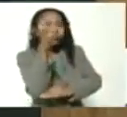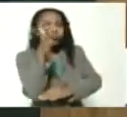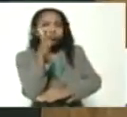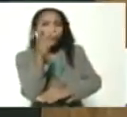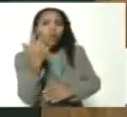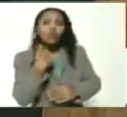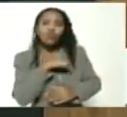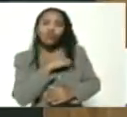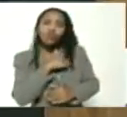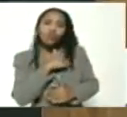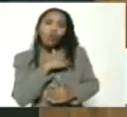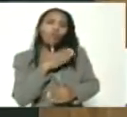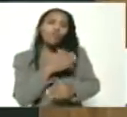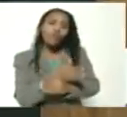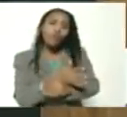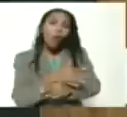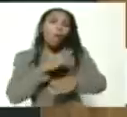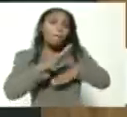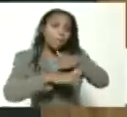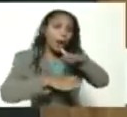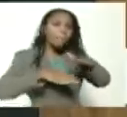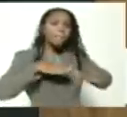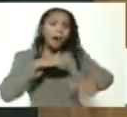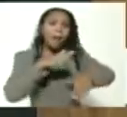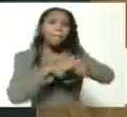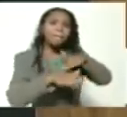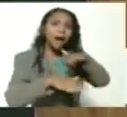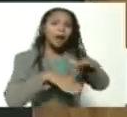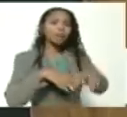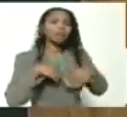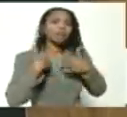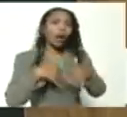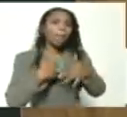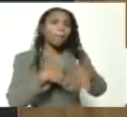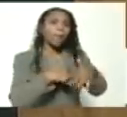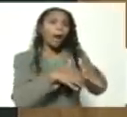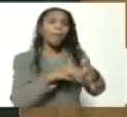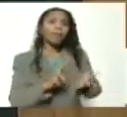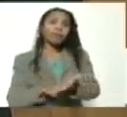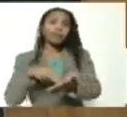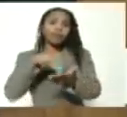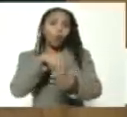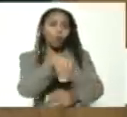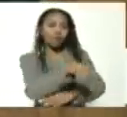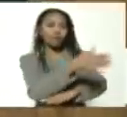fuimos nosotros caminando, marchando para levantarlas en alto?